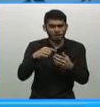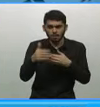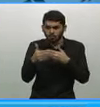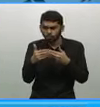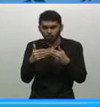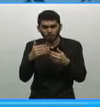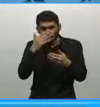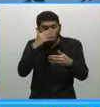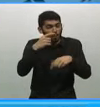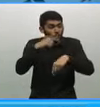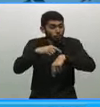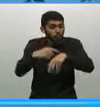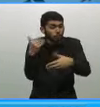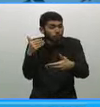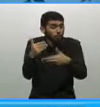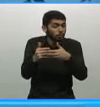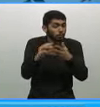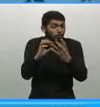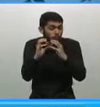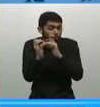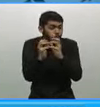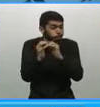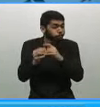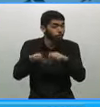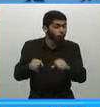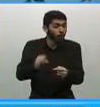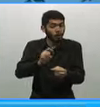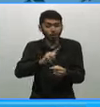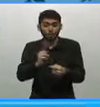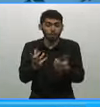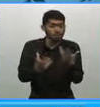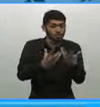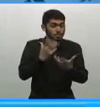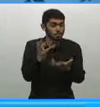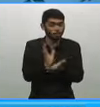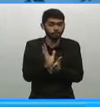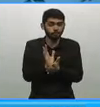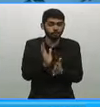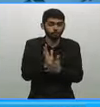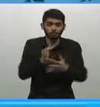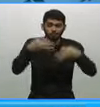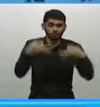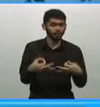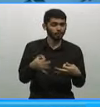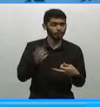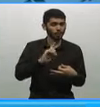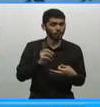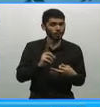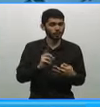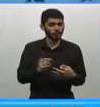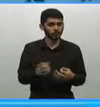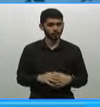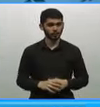conversar hasta último momento si la fecha se suspende o no se suspende. Son desprolijidades que